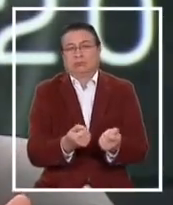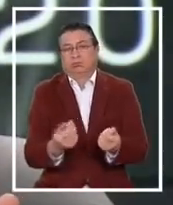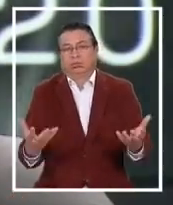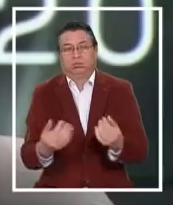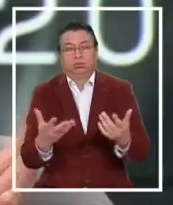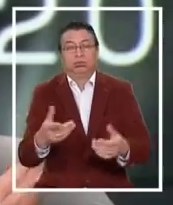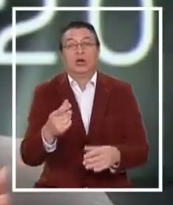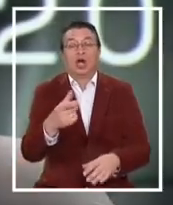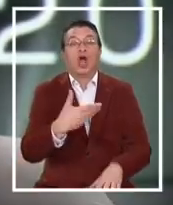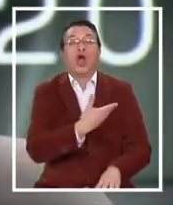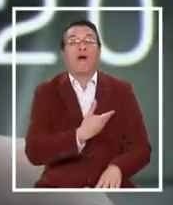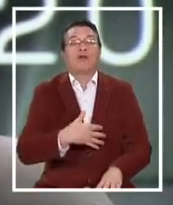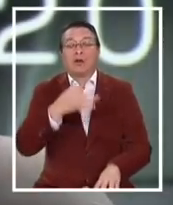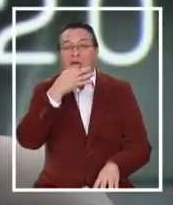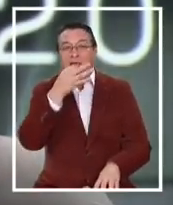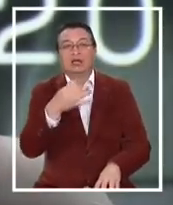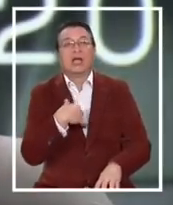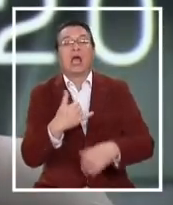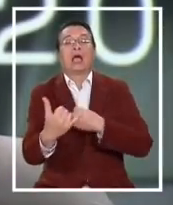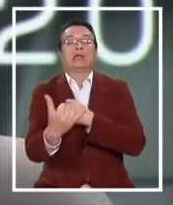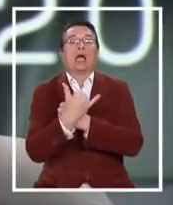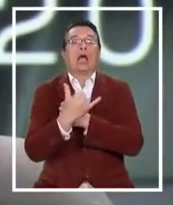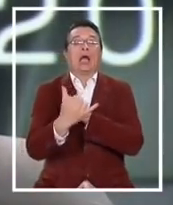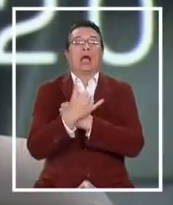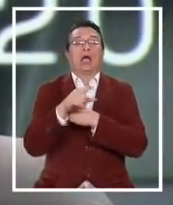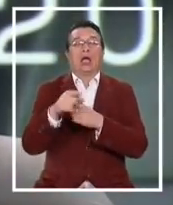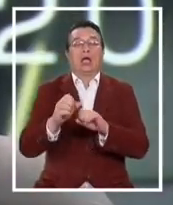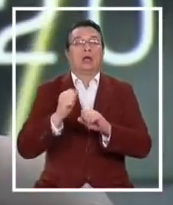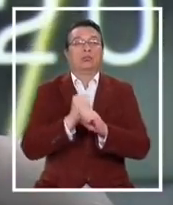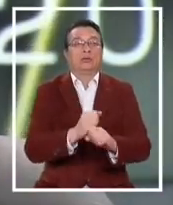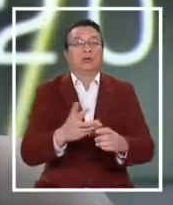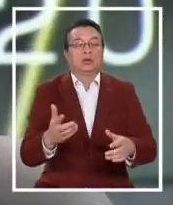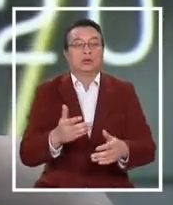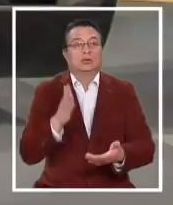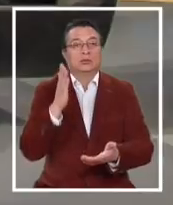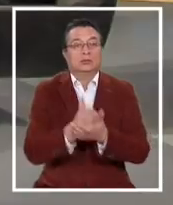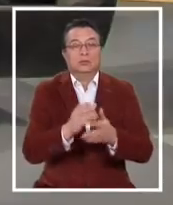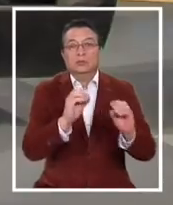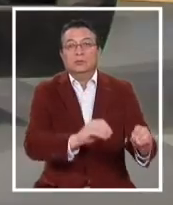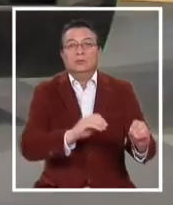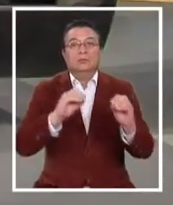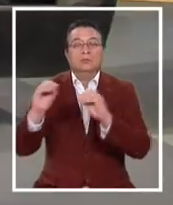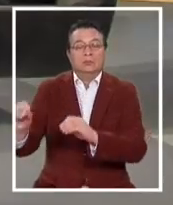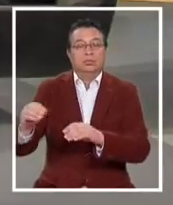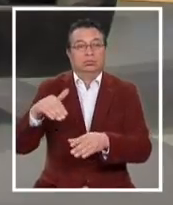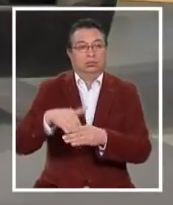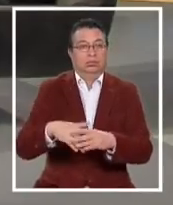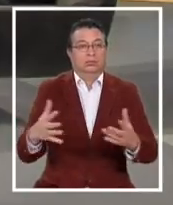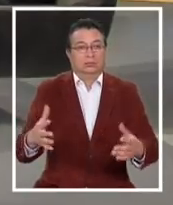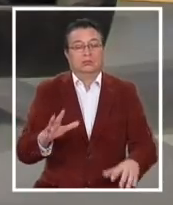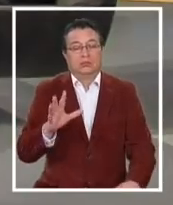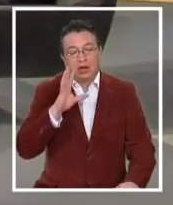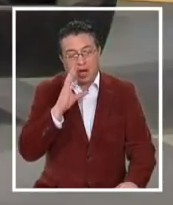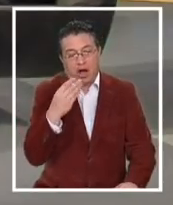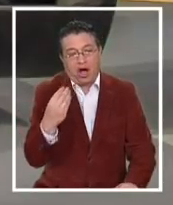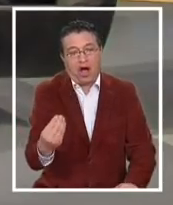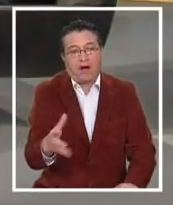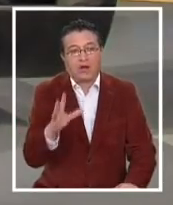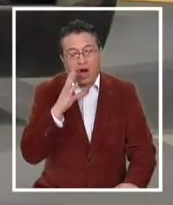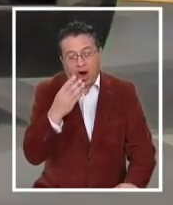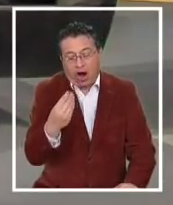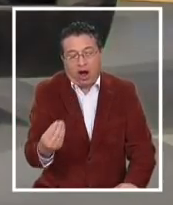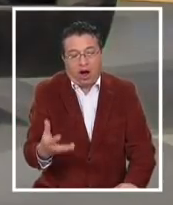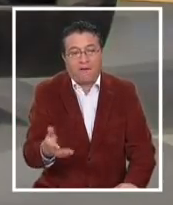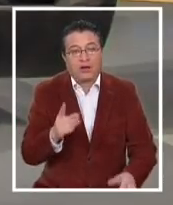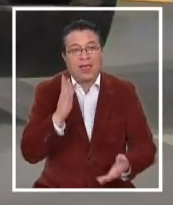gobierno acusó de chantaje por parte de la oposición? Condicionar, claro. Posponer las elecciones. Pero era evidente eso, pues. Era evidente,